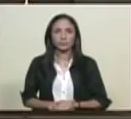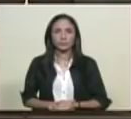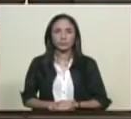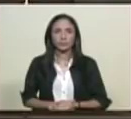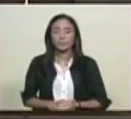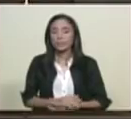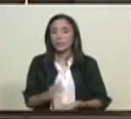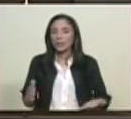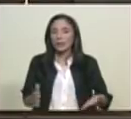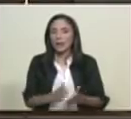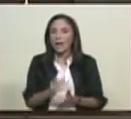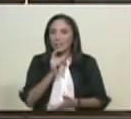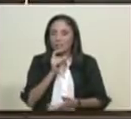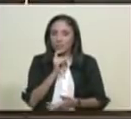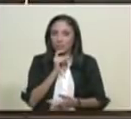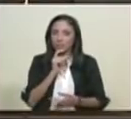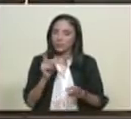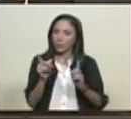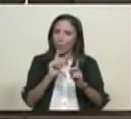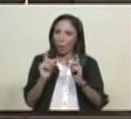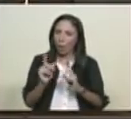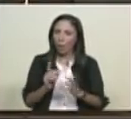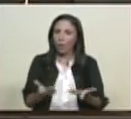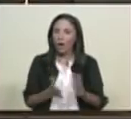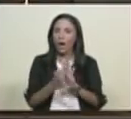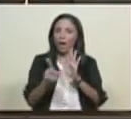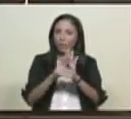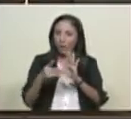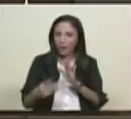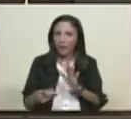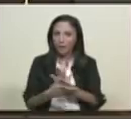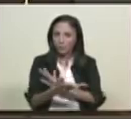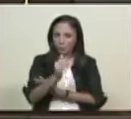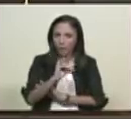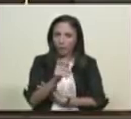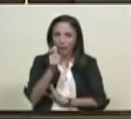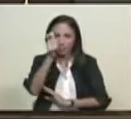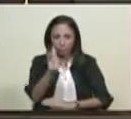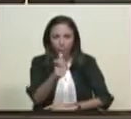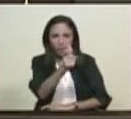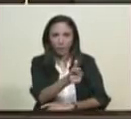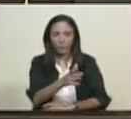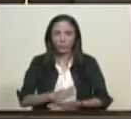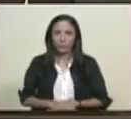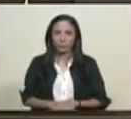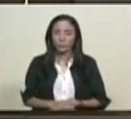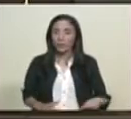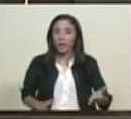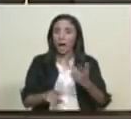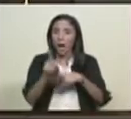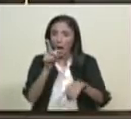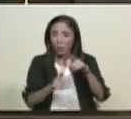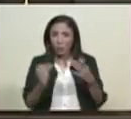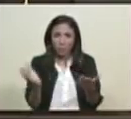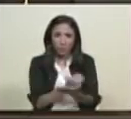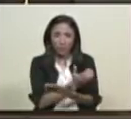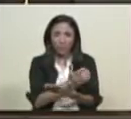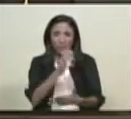Es inevitable nuestro derecho a la tranquilidad, a la paz, a la independencia. Nada ni nadie nos la va a poder